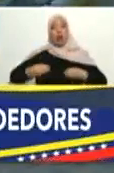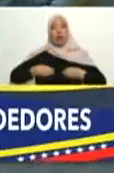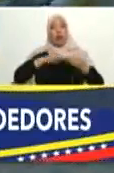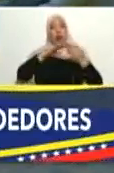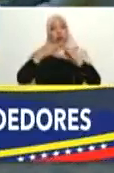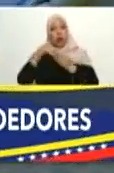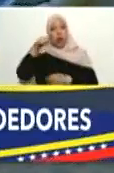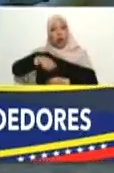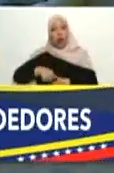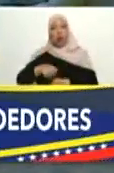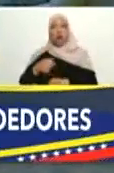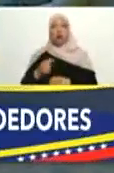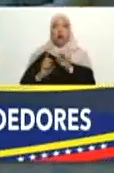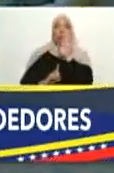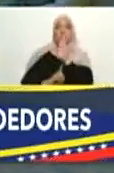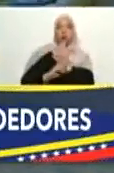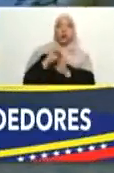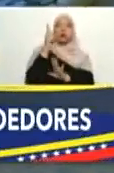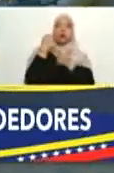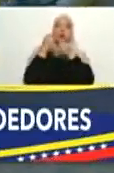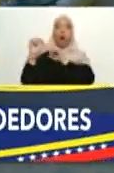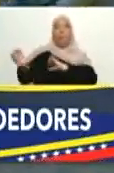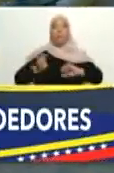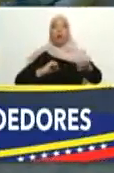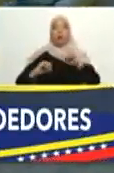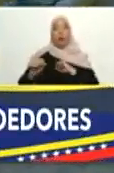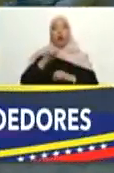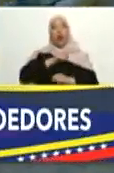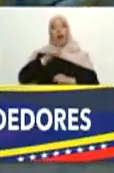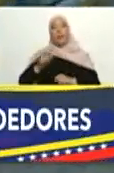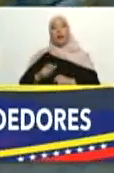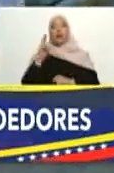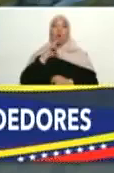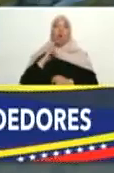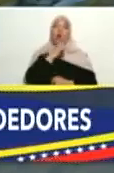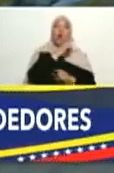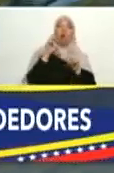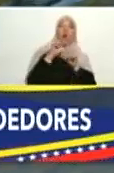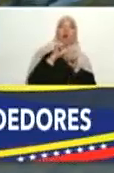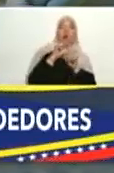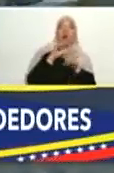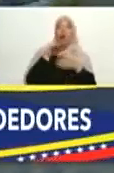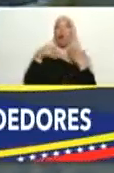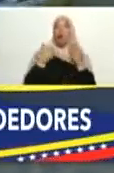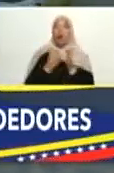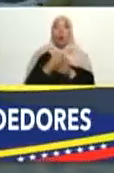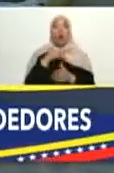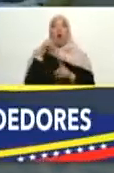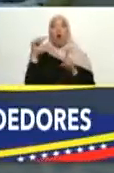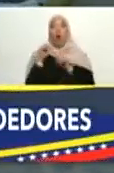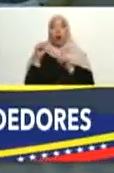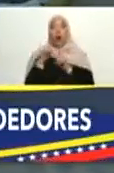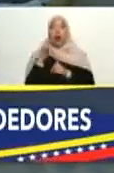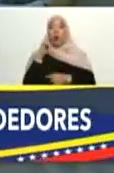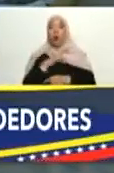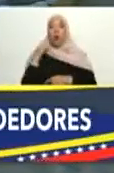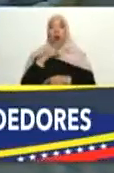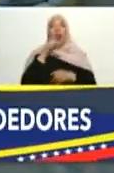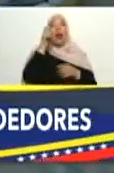balance, incrementamos la movilización, la ocupación hotelera, como por ejemplo aquí en la Costa Oriental, en Tucaca,